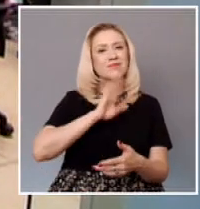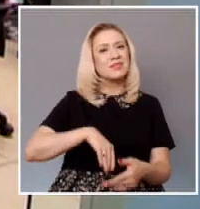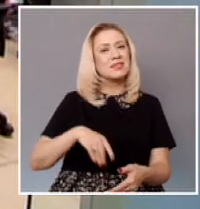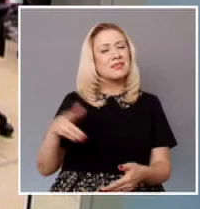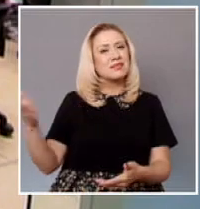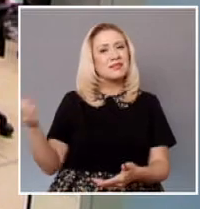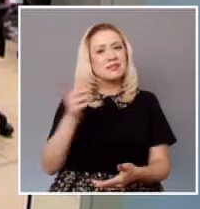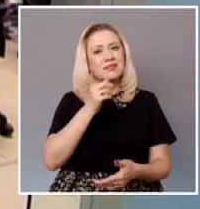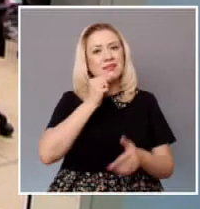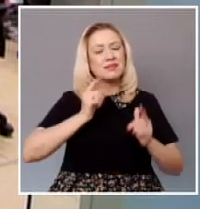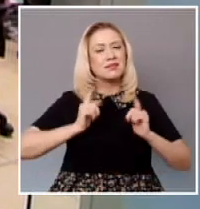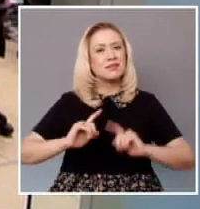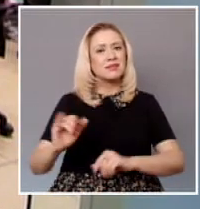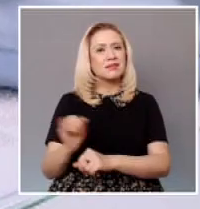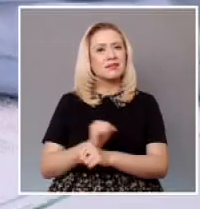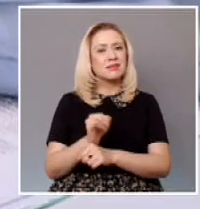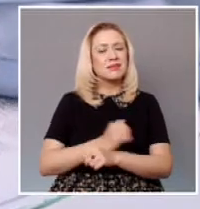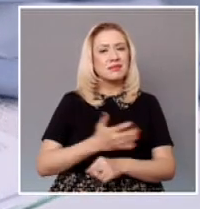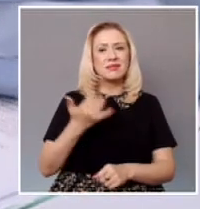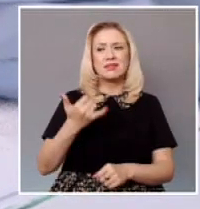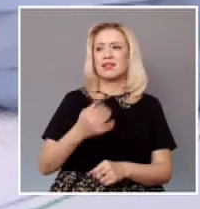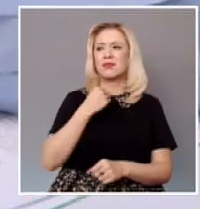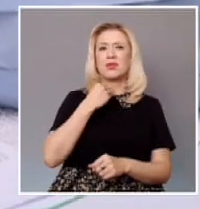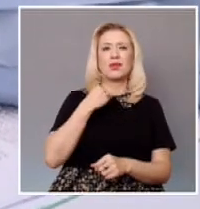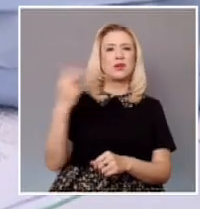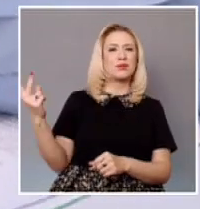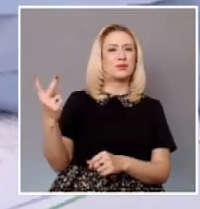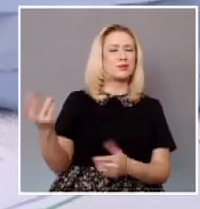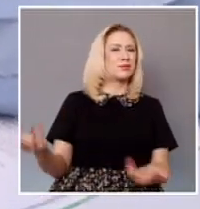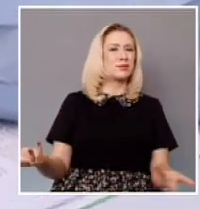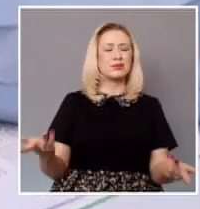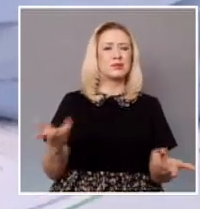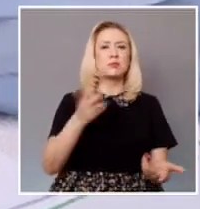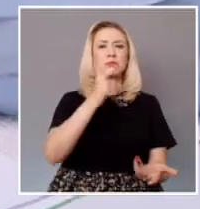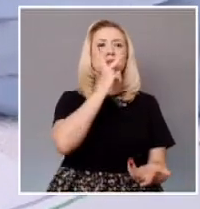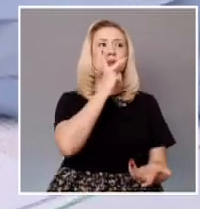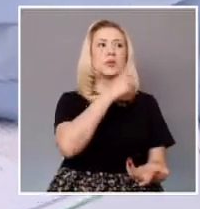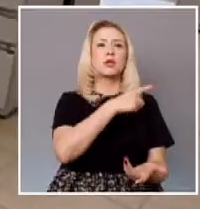la de su asesor jurídico, hechos contra los que su padre promovió un amparo.